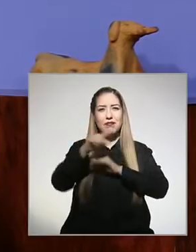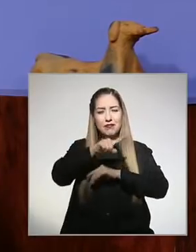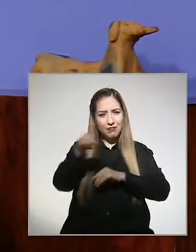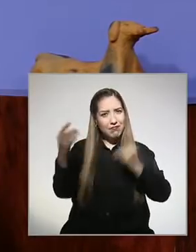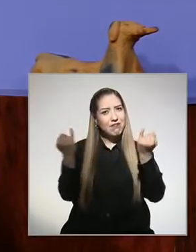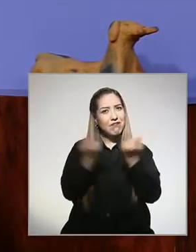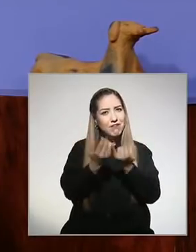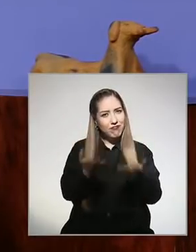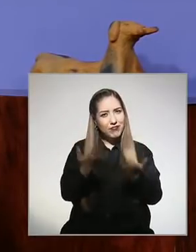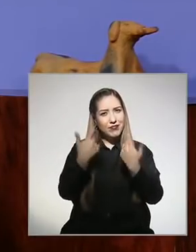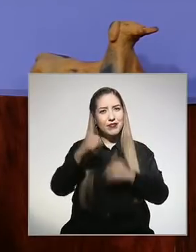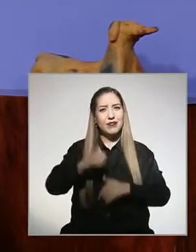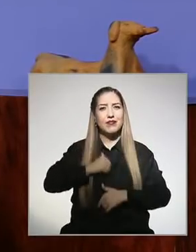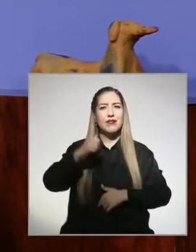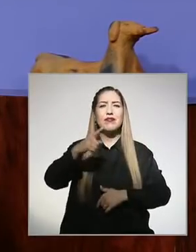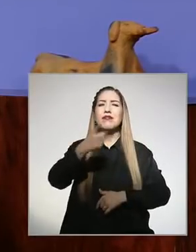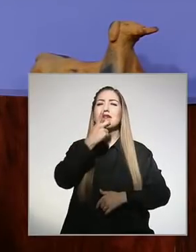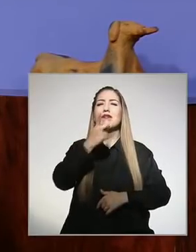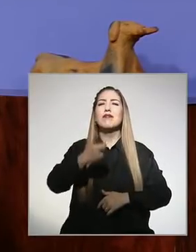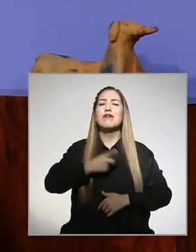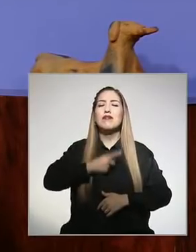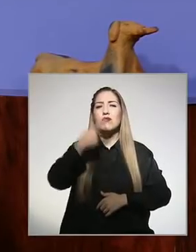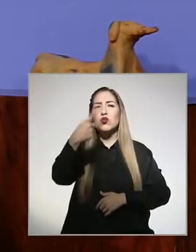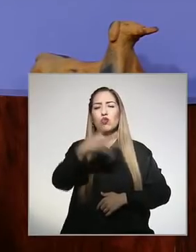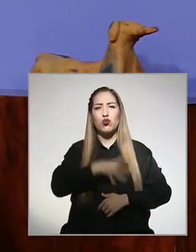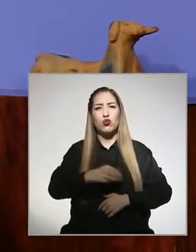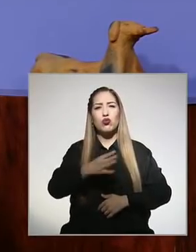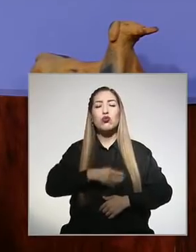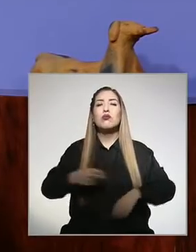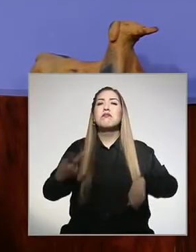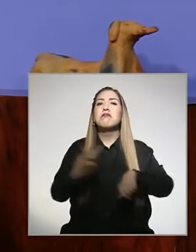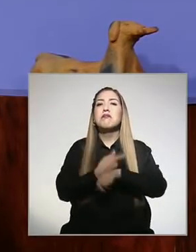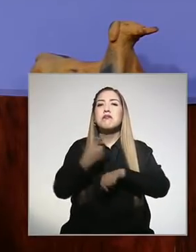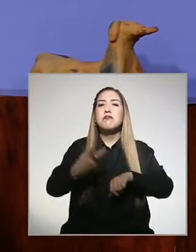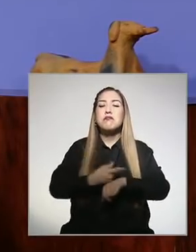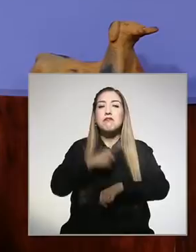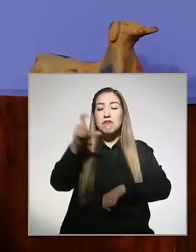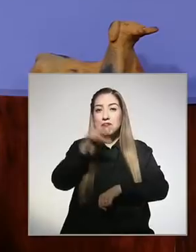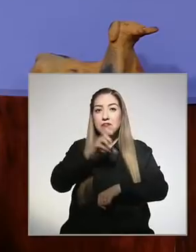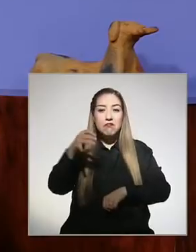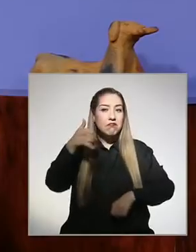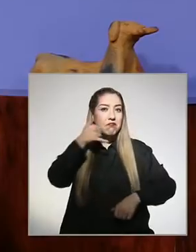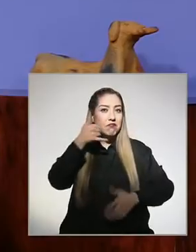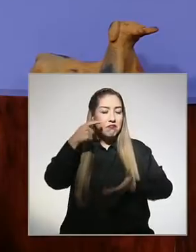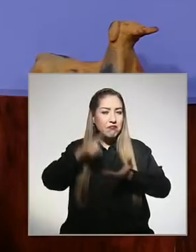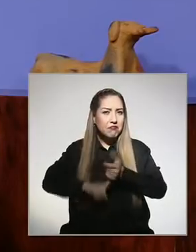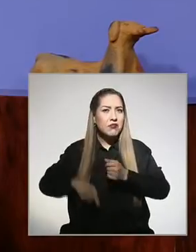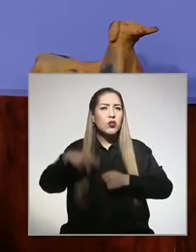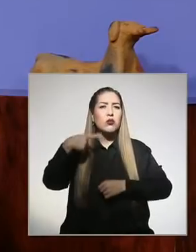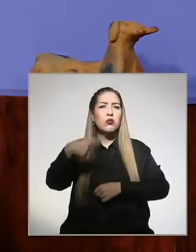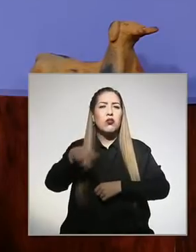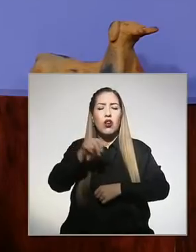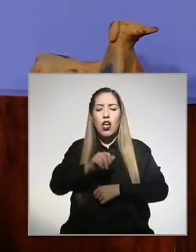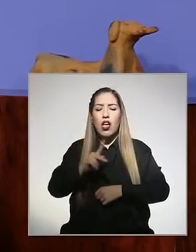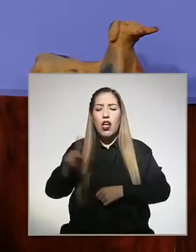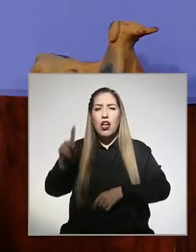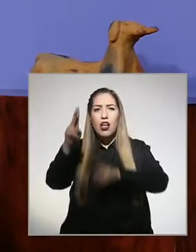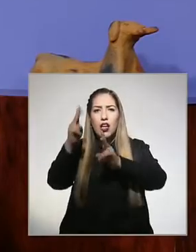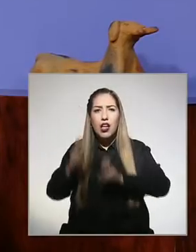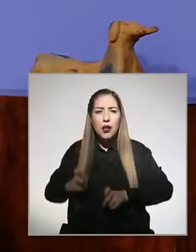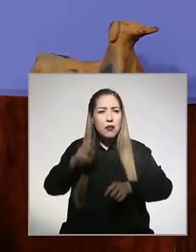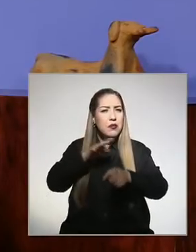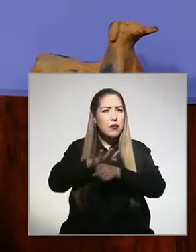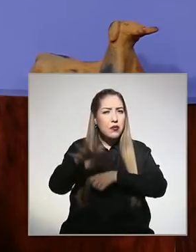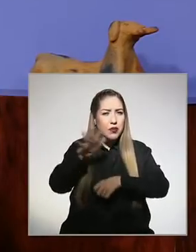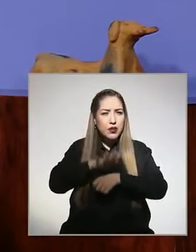cuéntenos, ¿qué hacen sus hijos cuando están en los teléfonos móviles? ¿Qué aplicaciones ocupan? ¿Ustedes regulan el tiempo que ellos están en